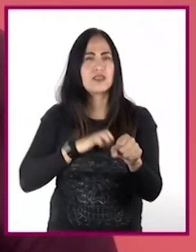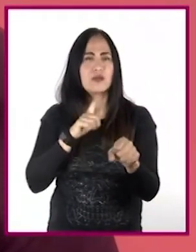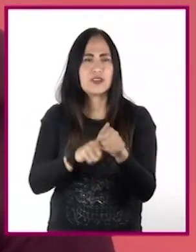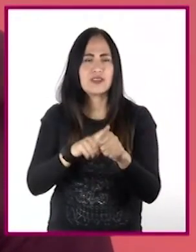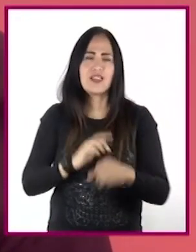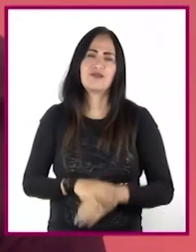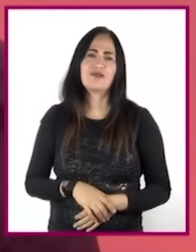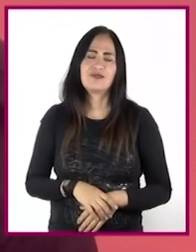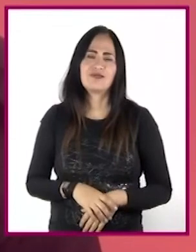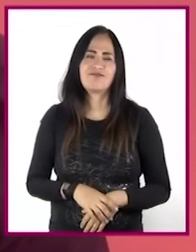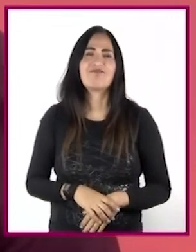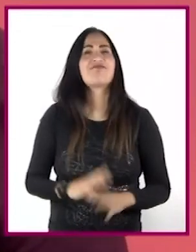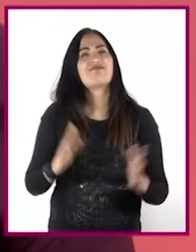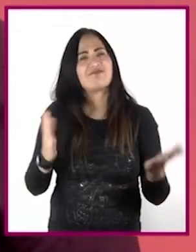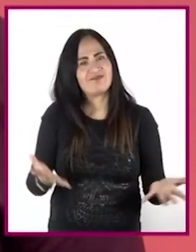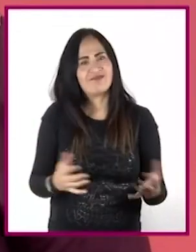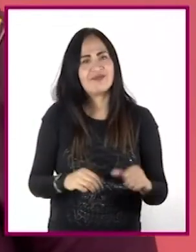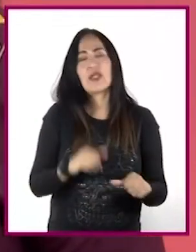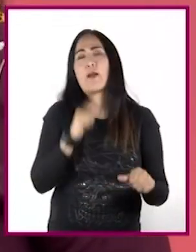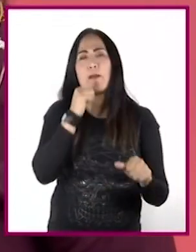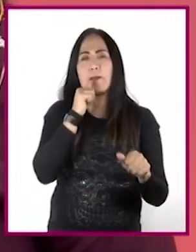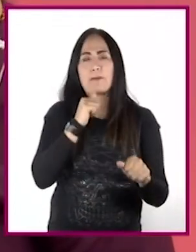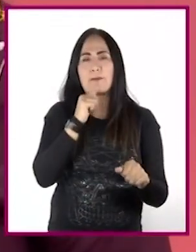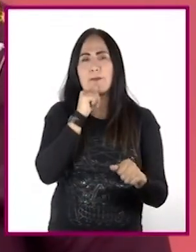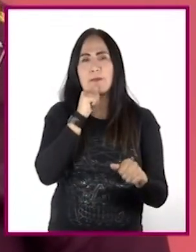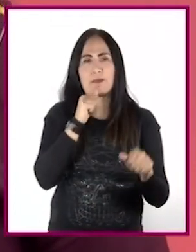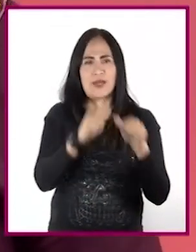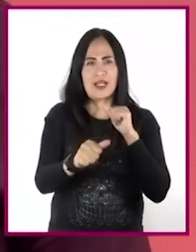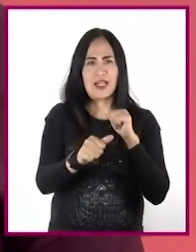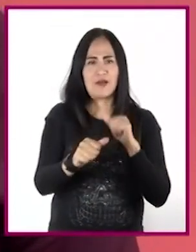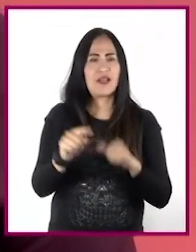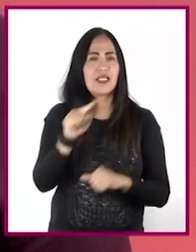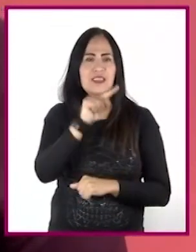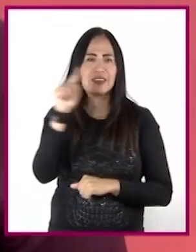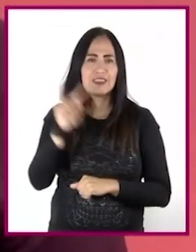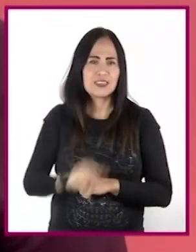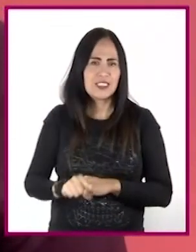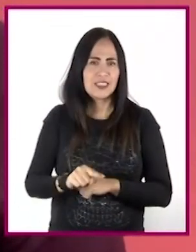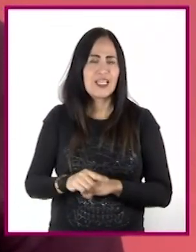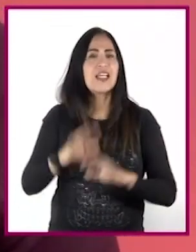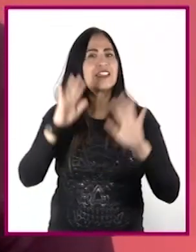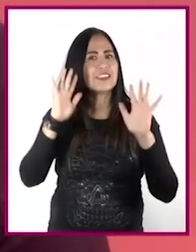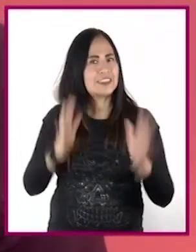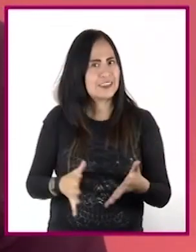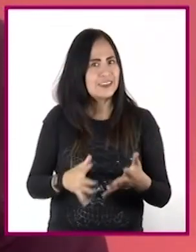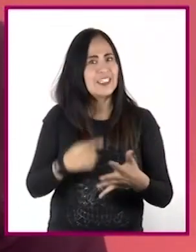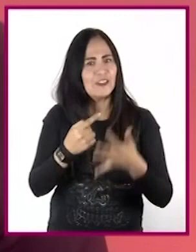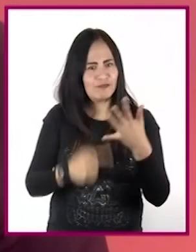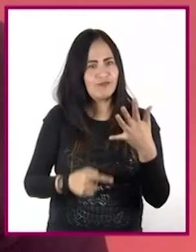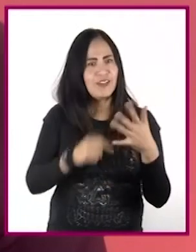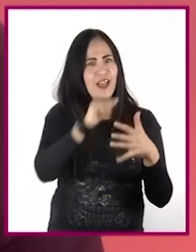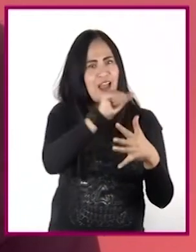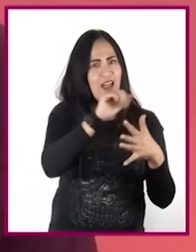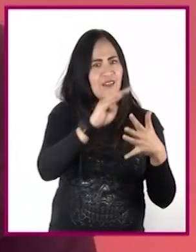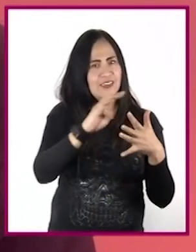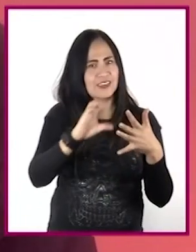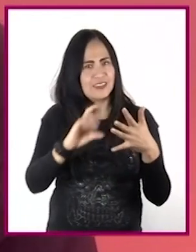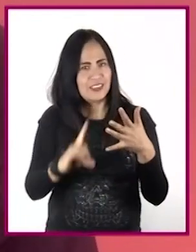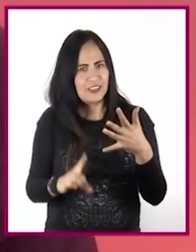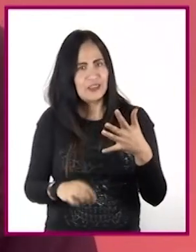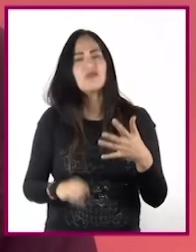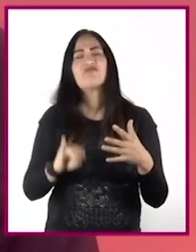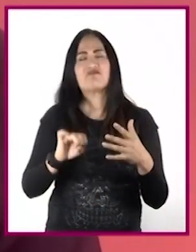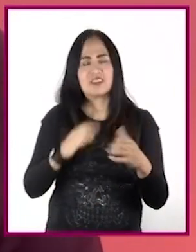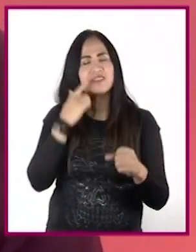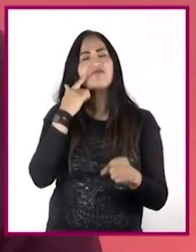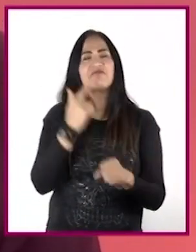bien, llegamos a la Z y logramos mencionar todas las letras, con lo que nos damos cuenta de que se puede